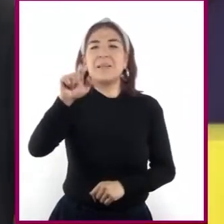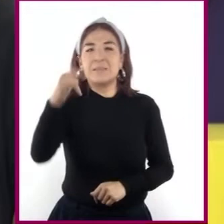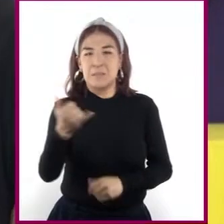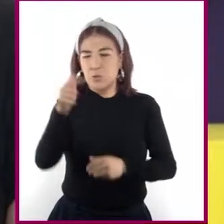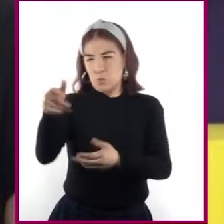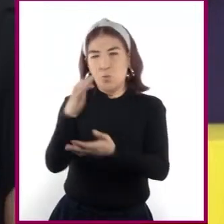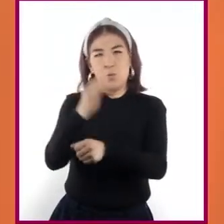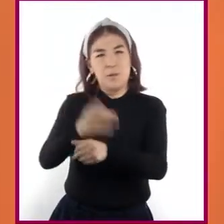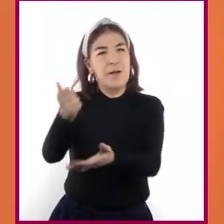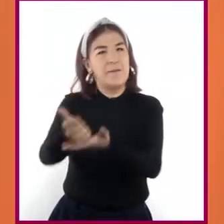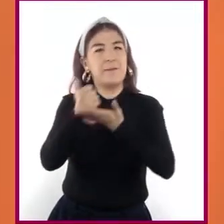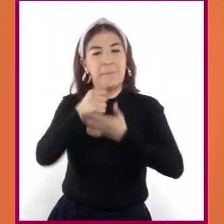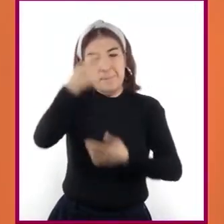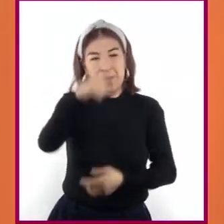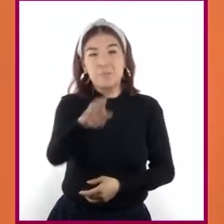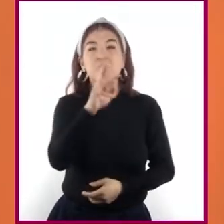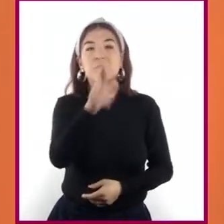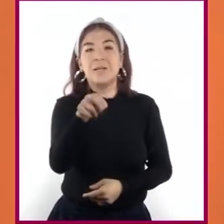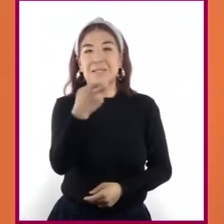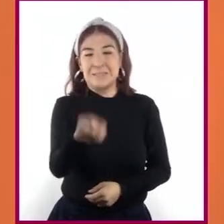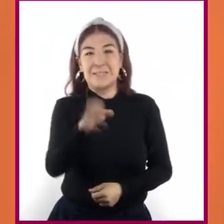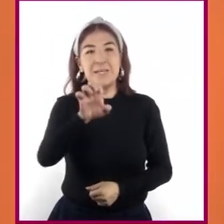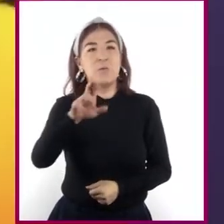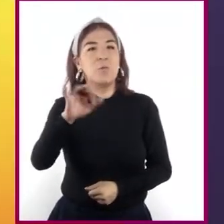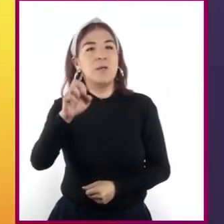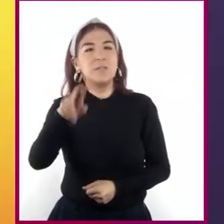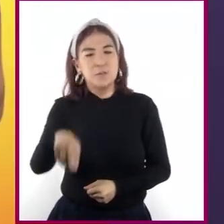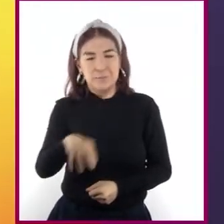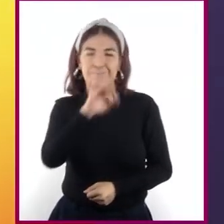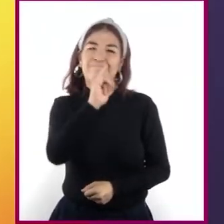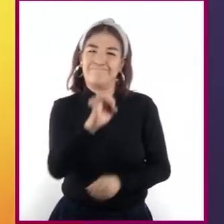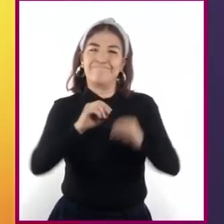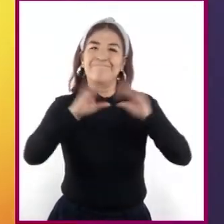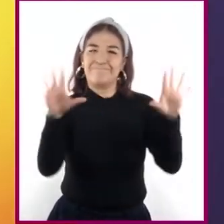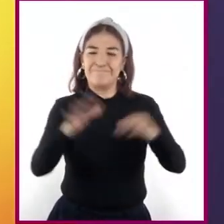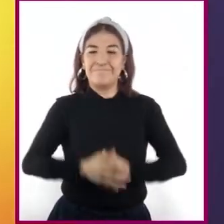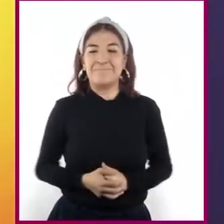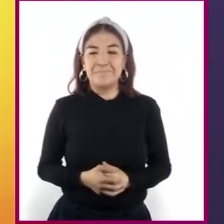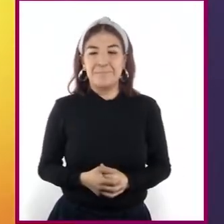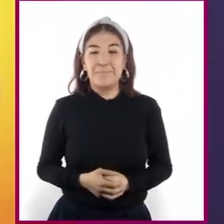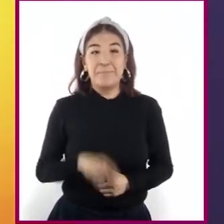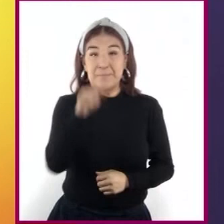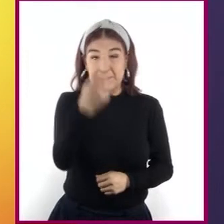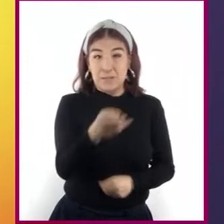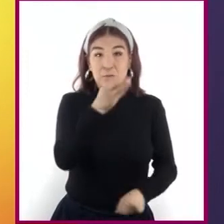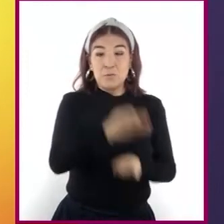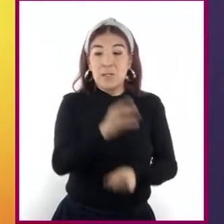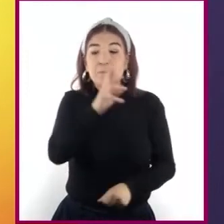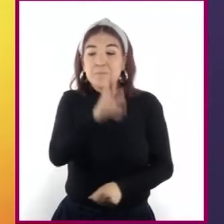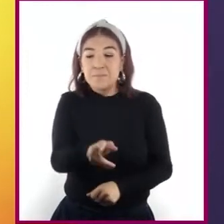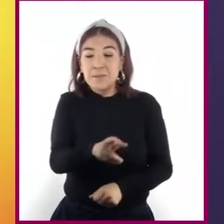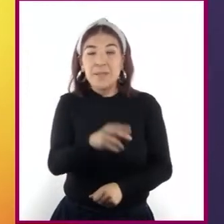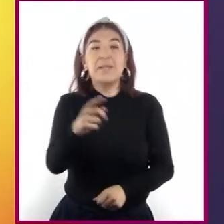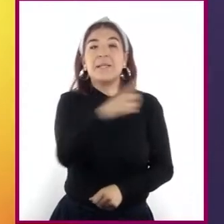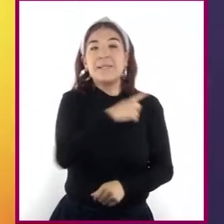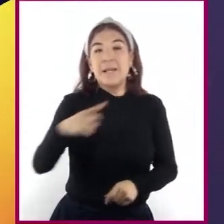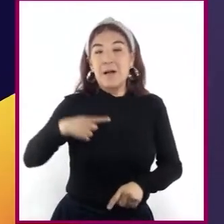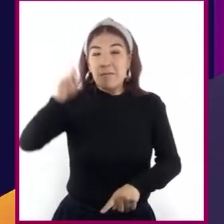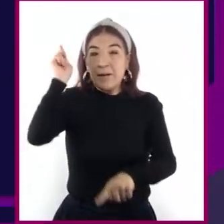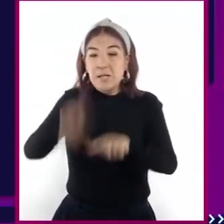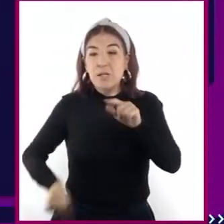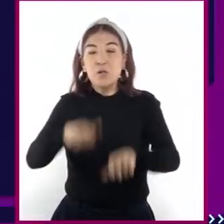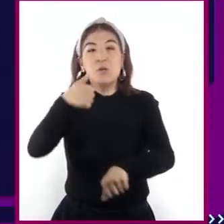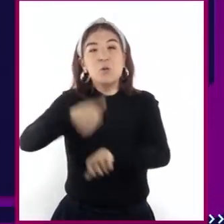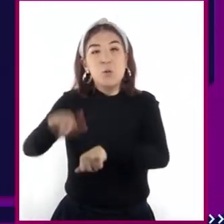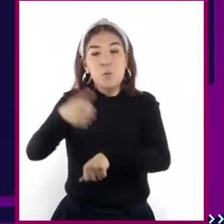ayudas a resolver la ecuación para responder a este reto? Claro que sí, maestro. Para resolver la ecuación tenemos que despejar la